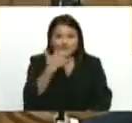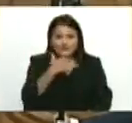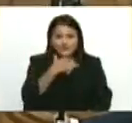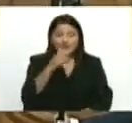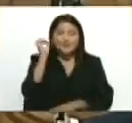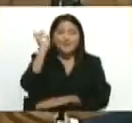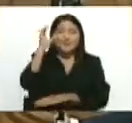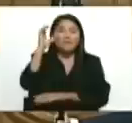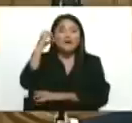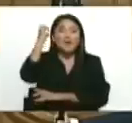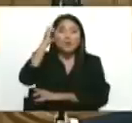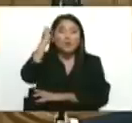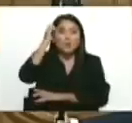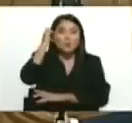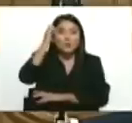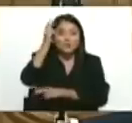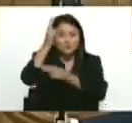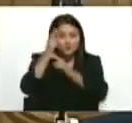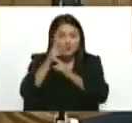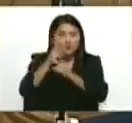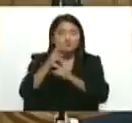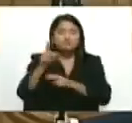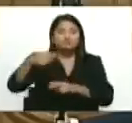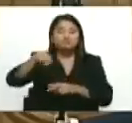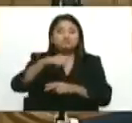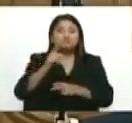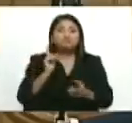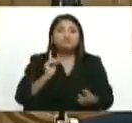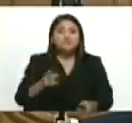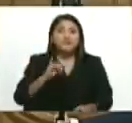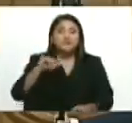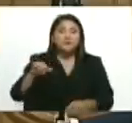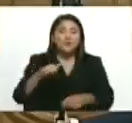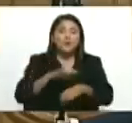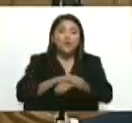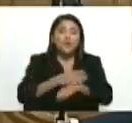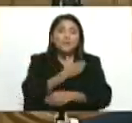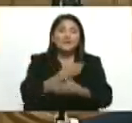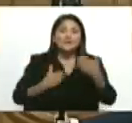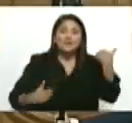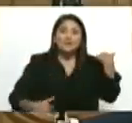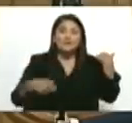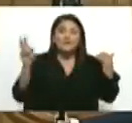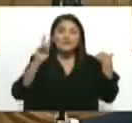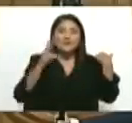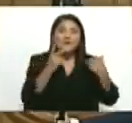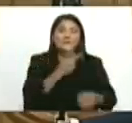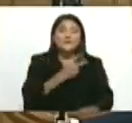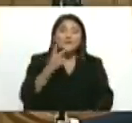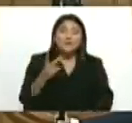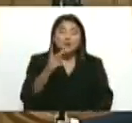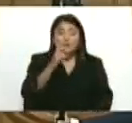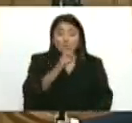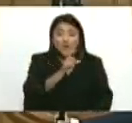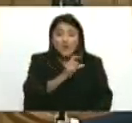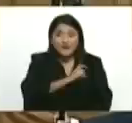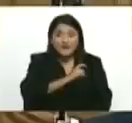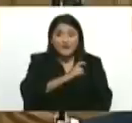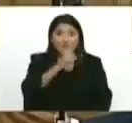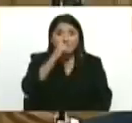Parlamento Europeo pide reconocimiento de Guaidó como presidente interino de Venezuela. El 22 de enero del